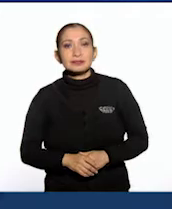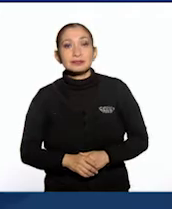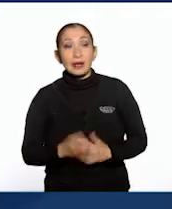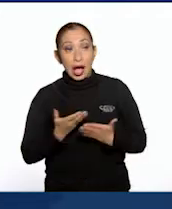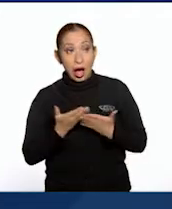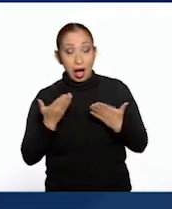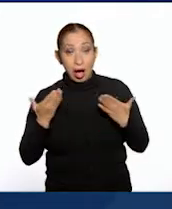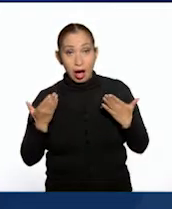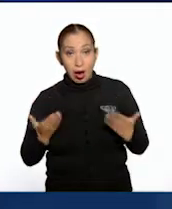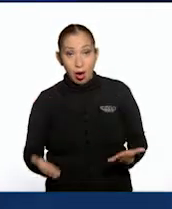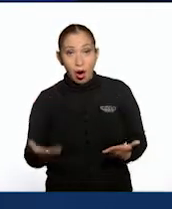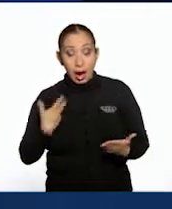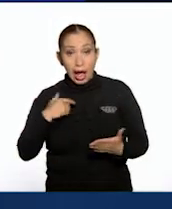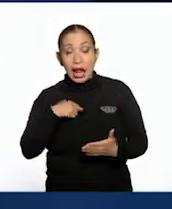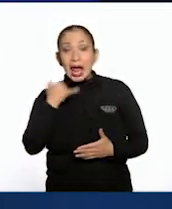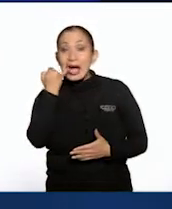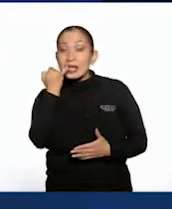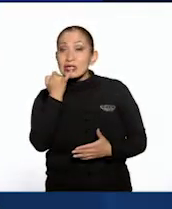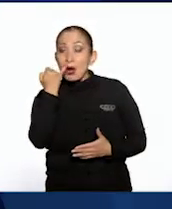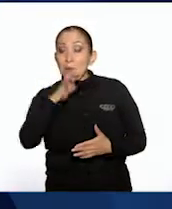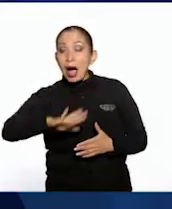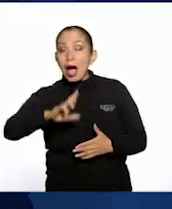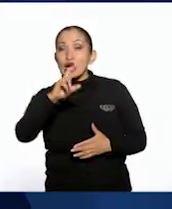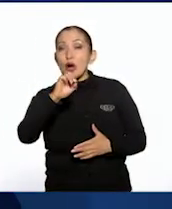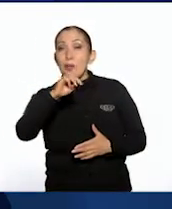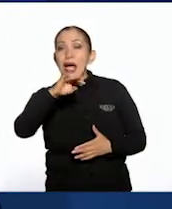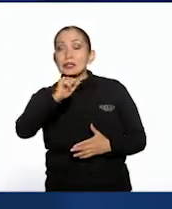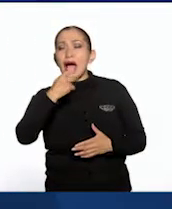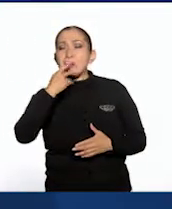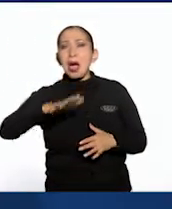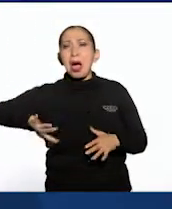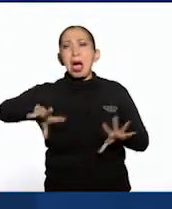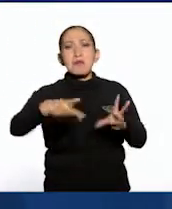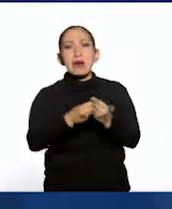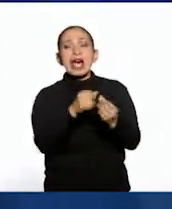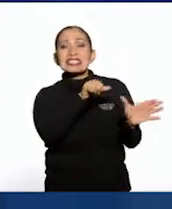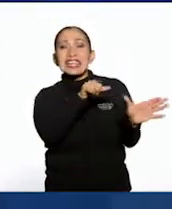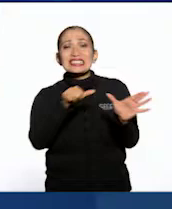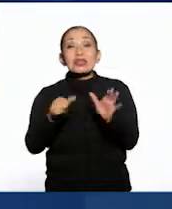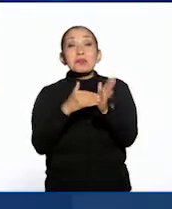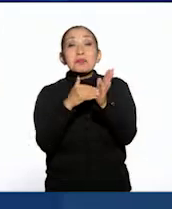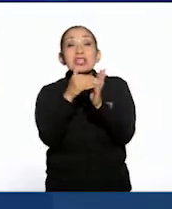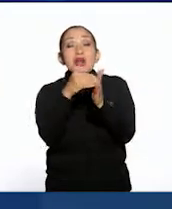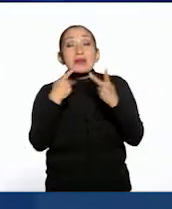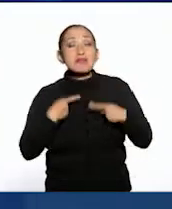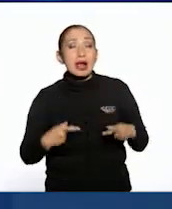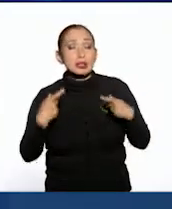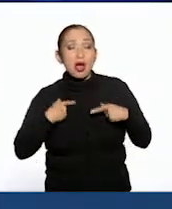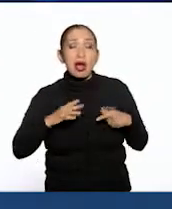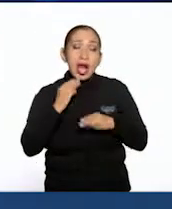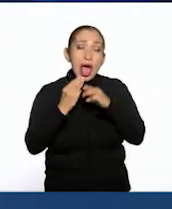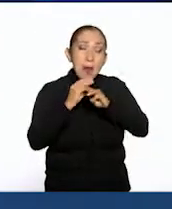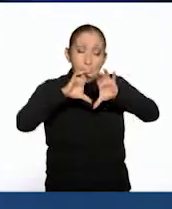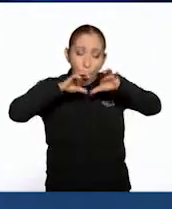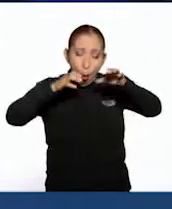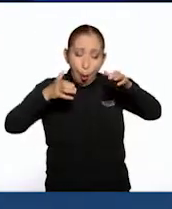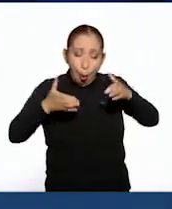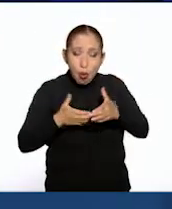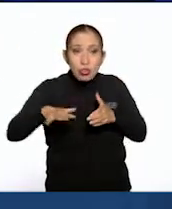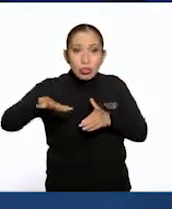En la actualidad, las lenguas romances son habladas por alrededor de 600 millones de personas en todo el